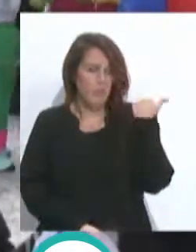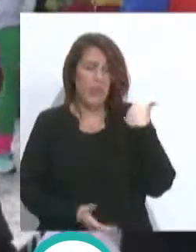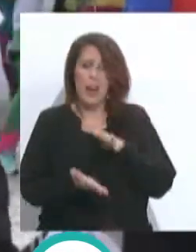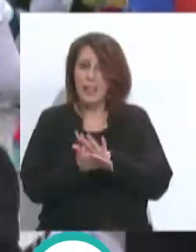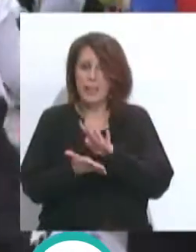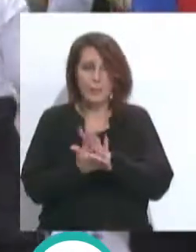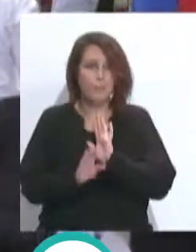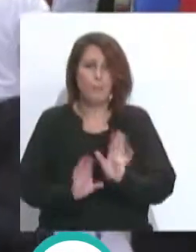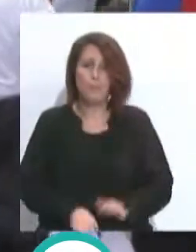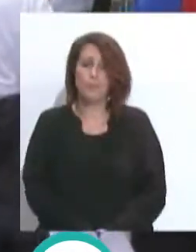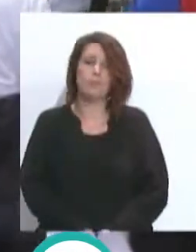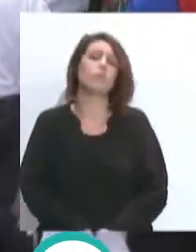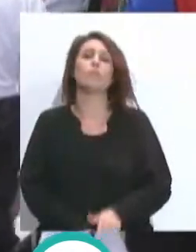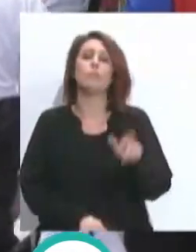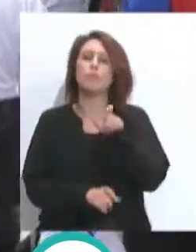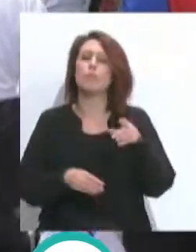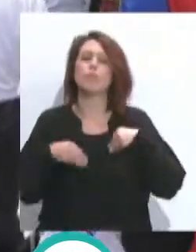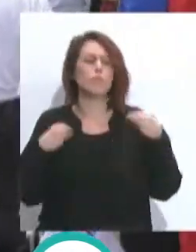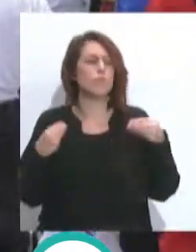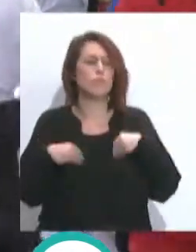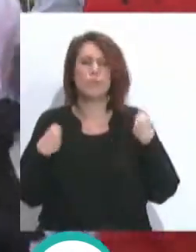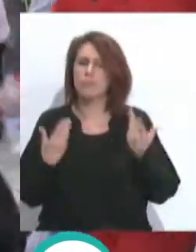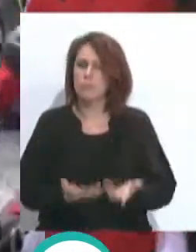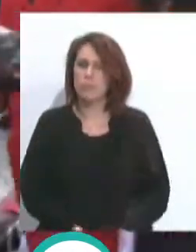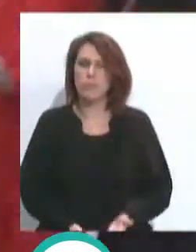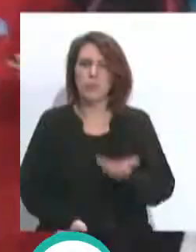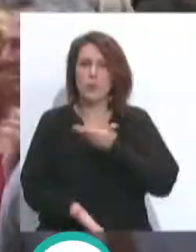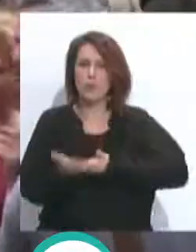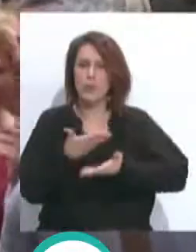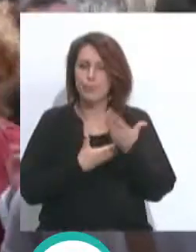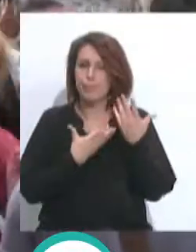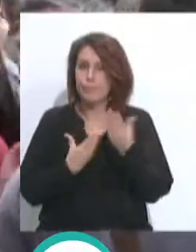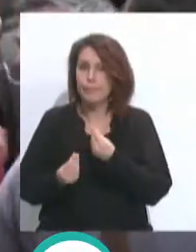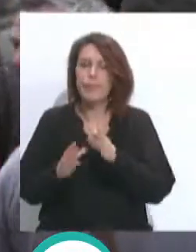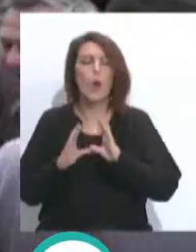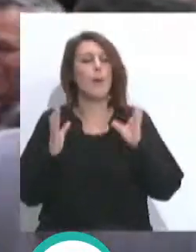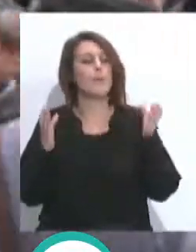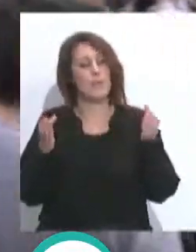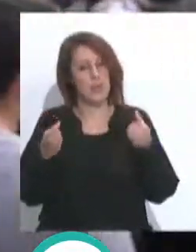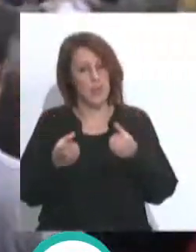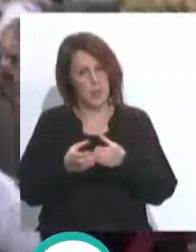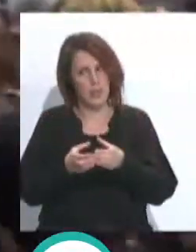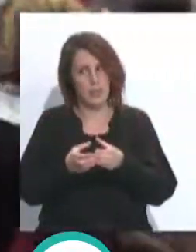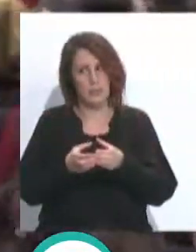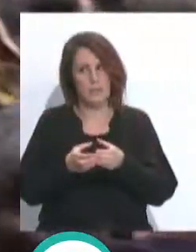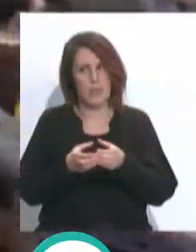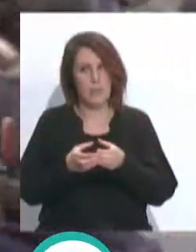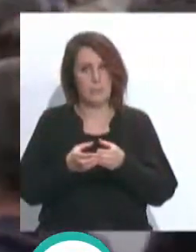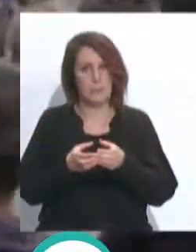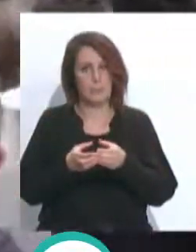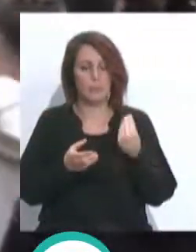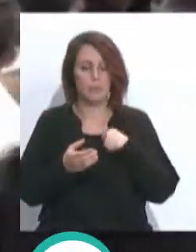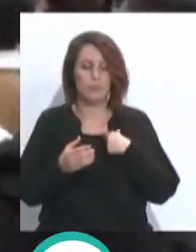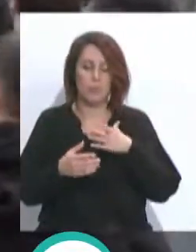tranquilo. La gente ha disfrutado muchísimo, han colaborado muchísimo las agrupaciones